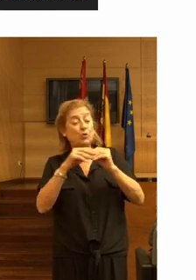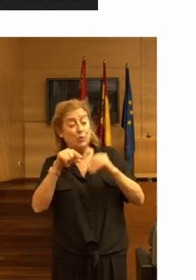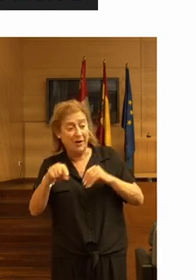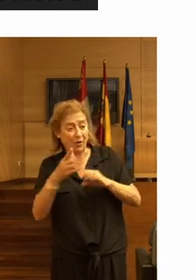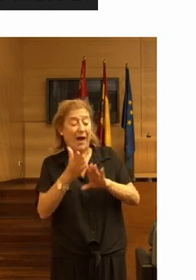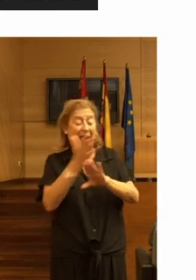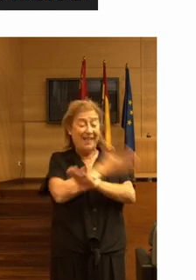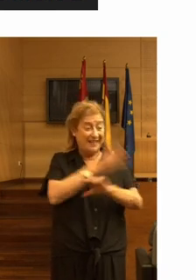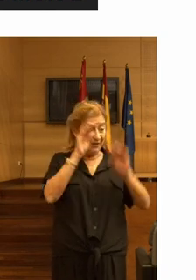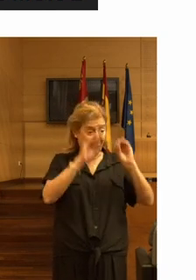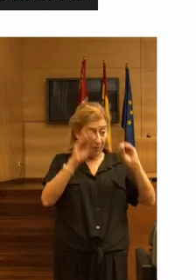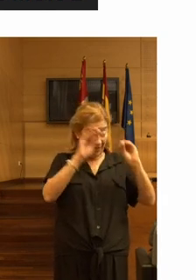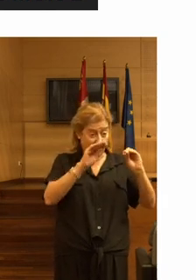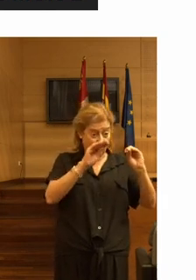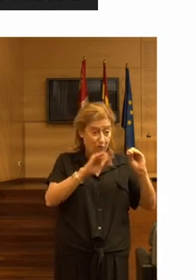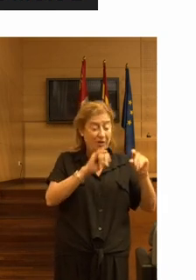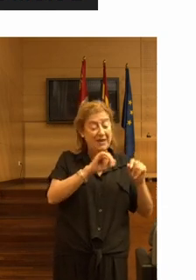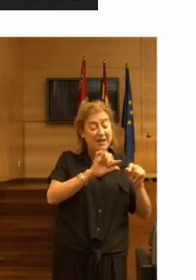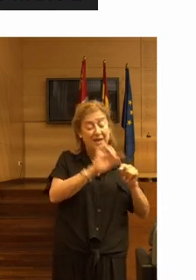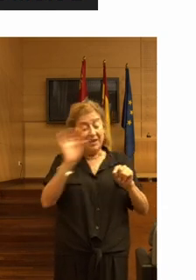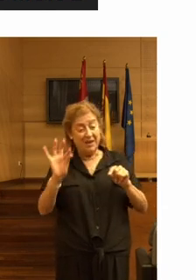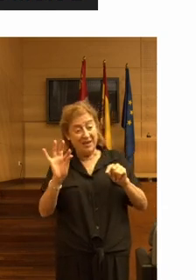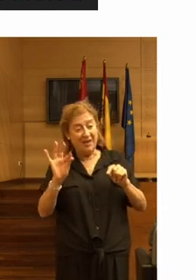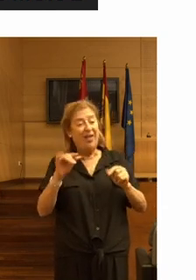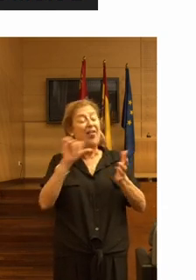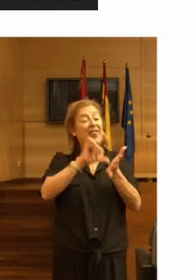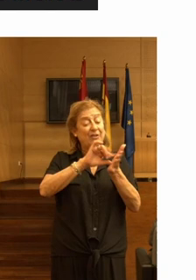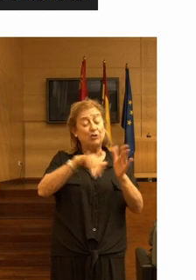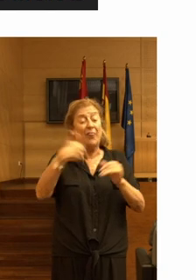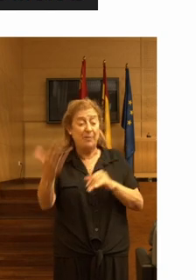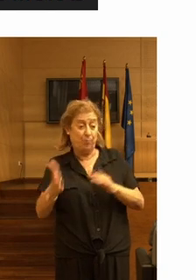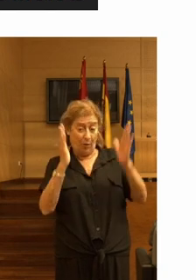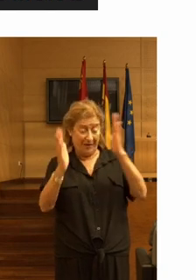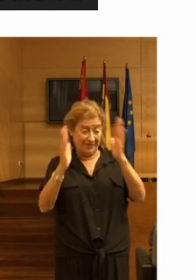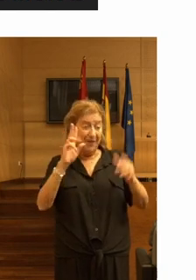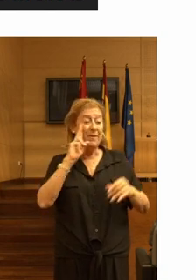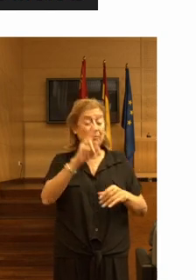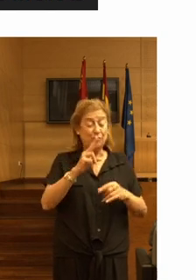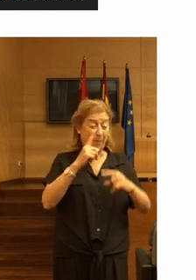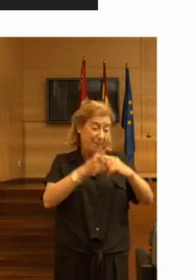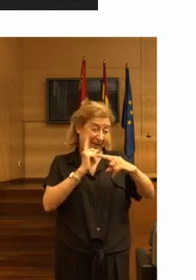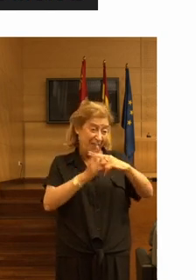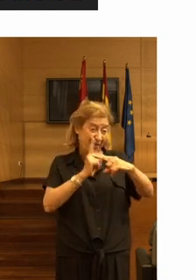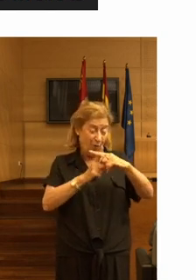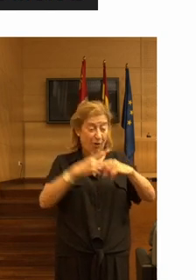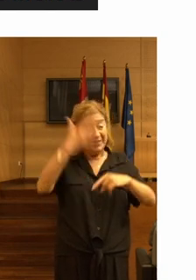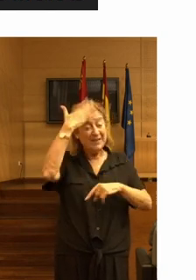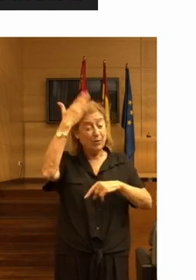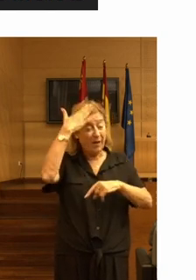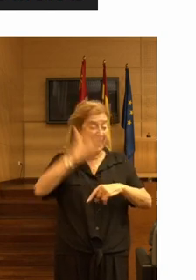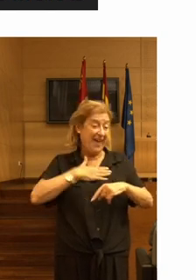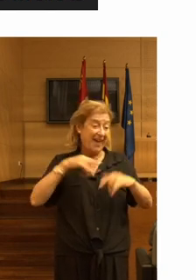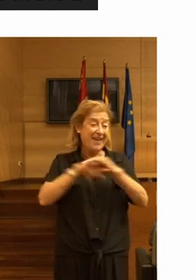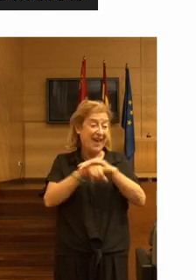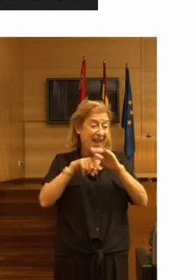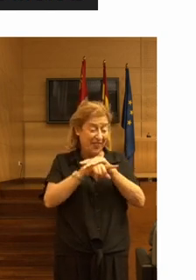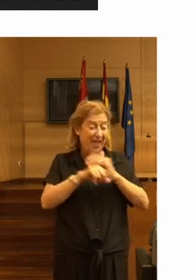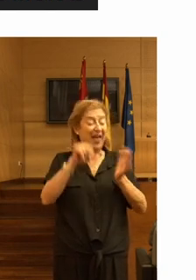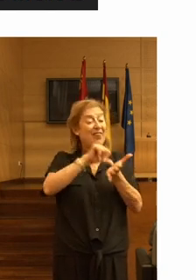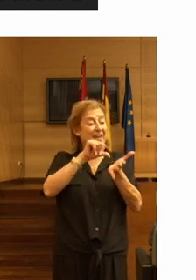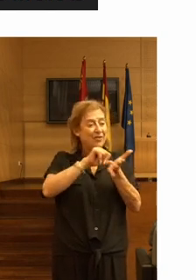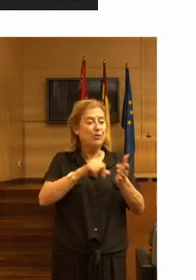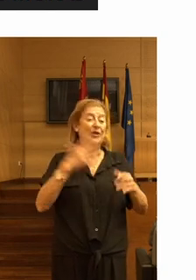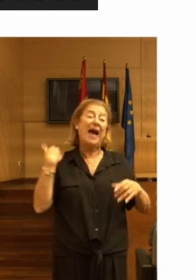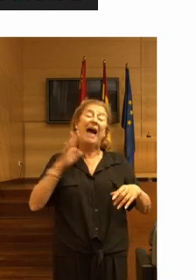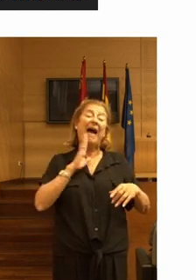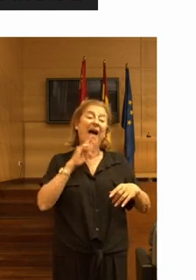antes de la formación y los centros después. Vemos que en promedio los centros de titularidad de gerencia son centros que utilizan o